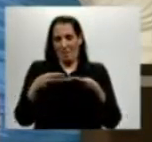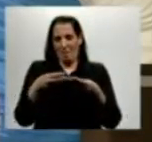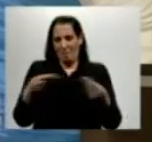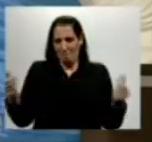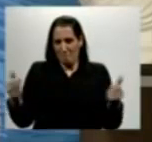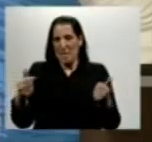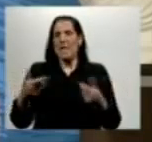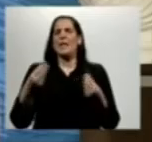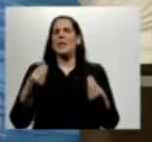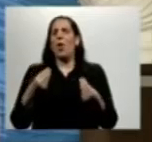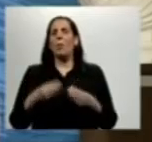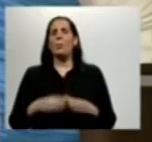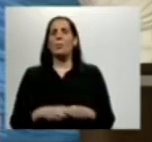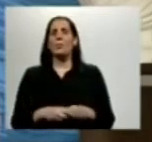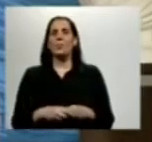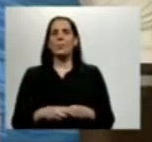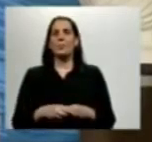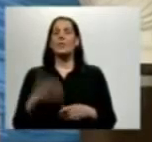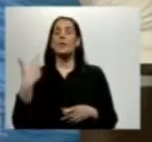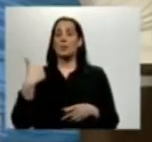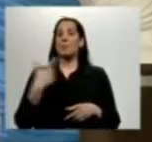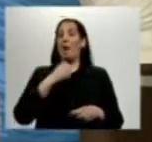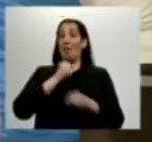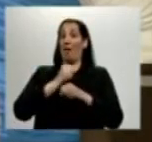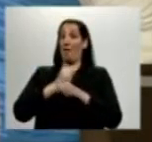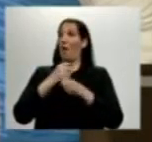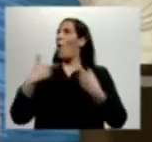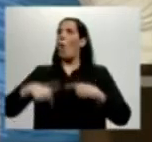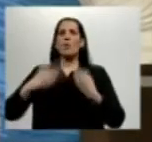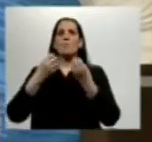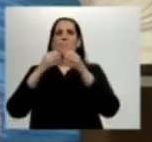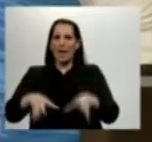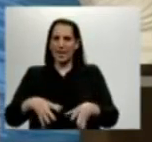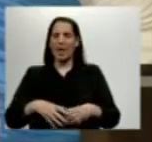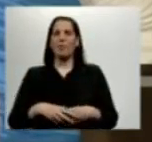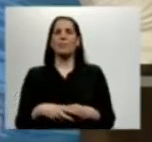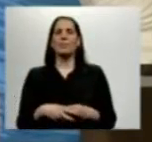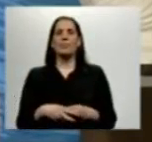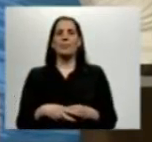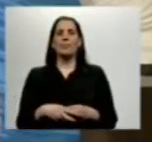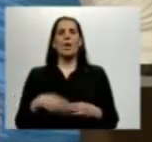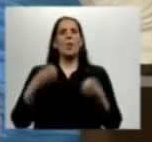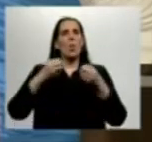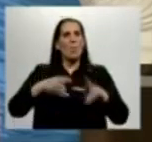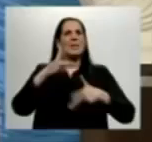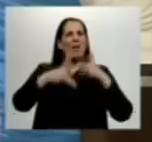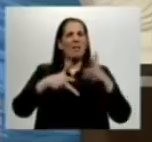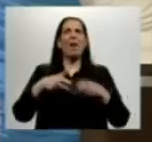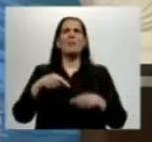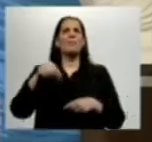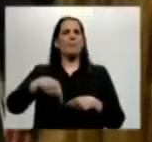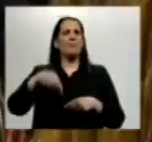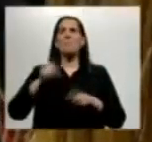fue la intervención, como comencé esta intervención. Cuando en este mismo